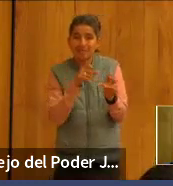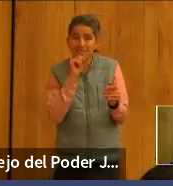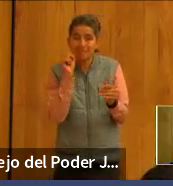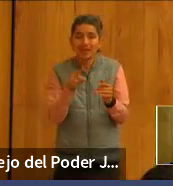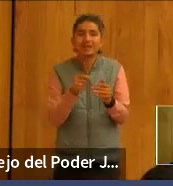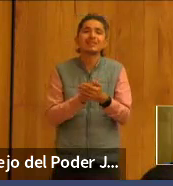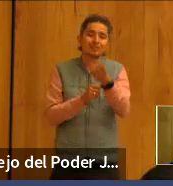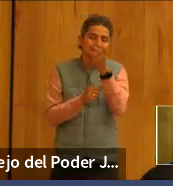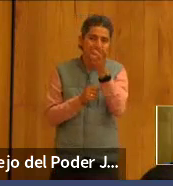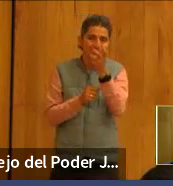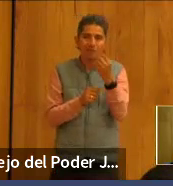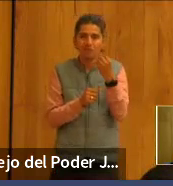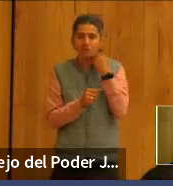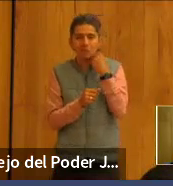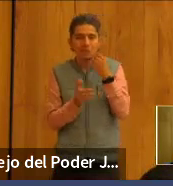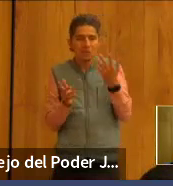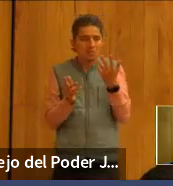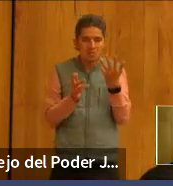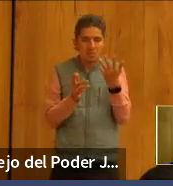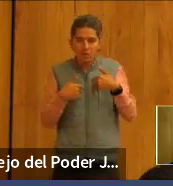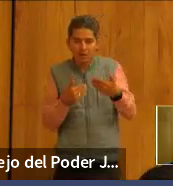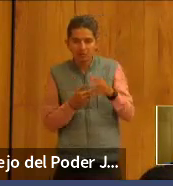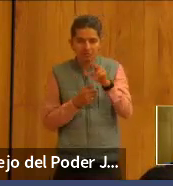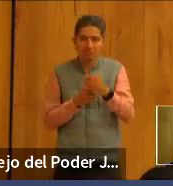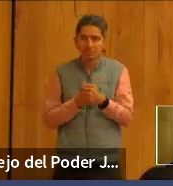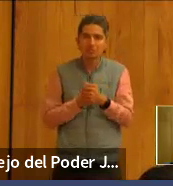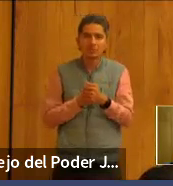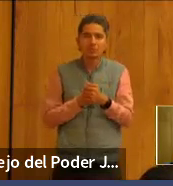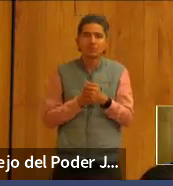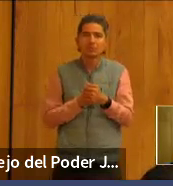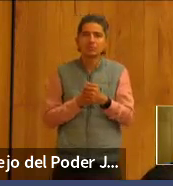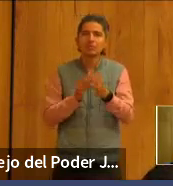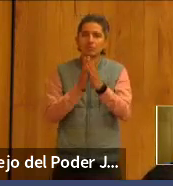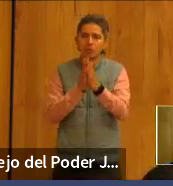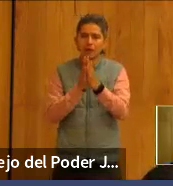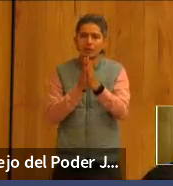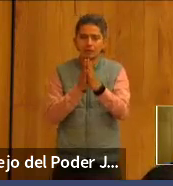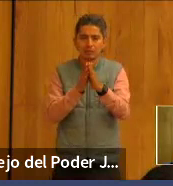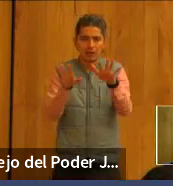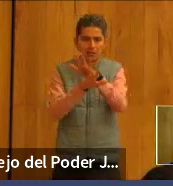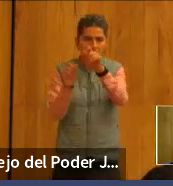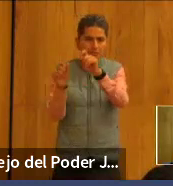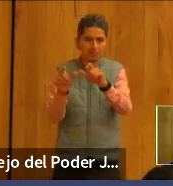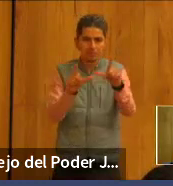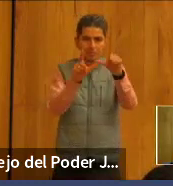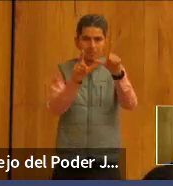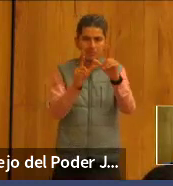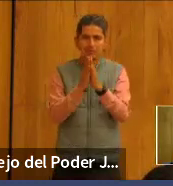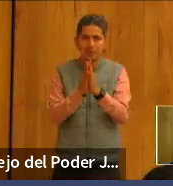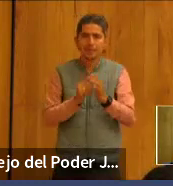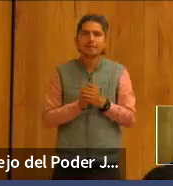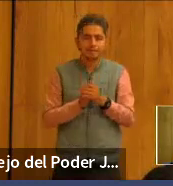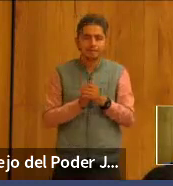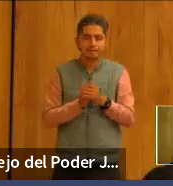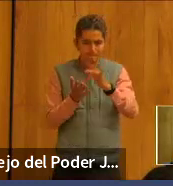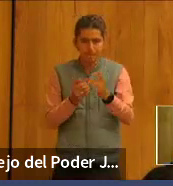eso la defensa no afecta la credibilidad. ¿Le puedo encargar la siguiente diapositiva, por favor?